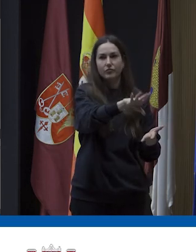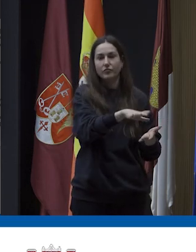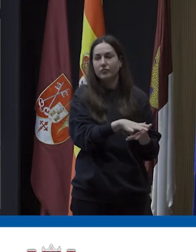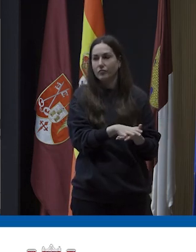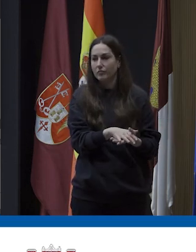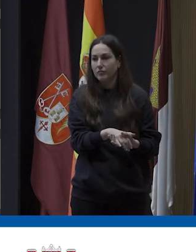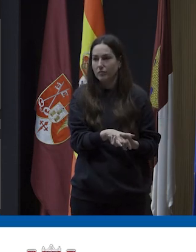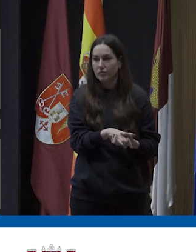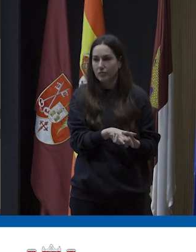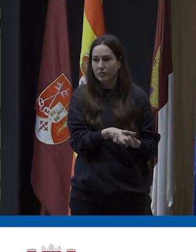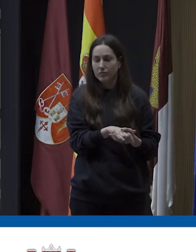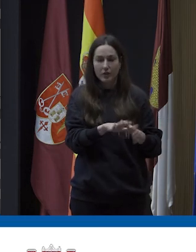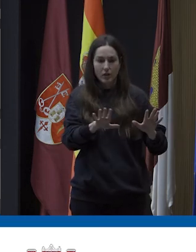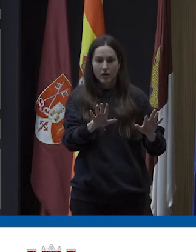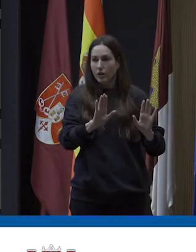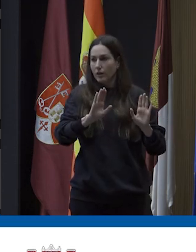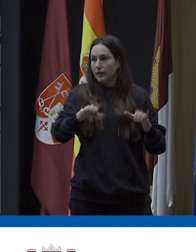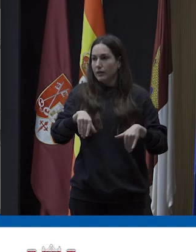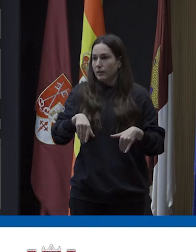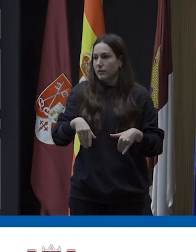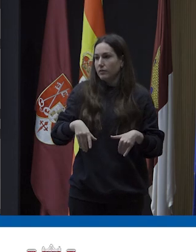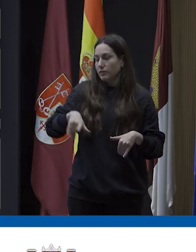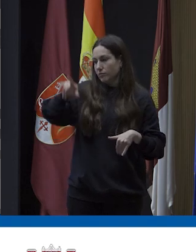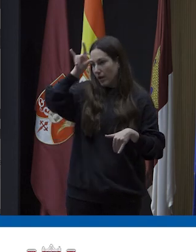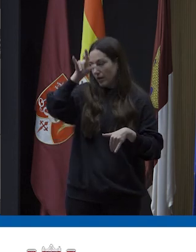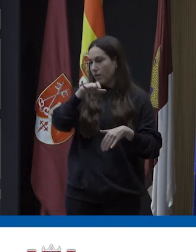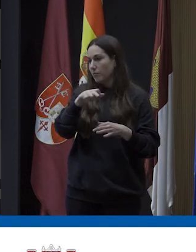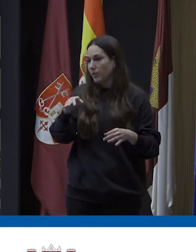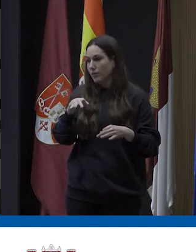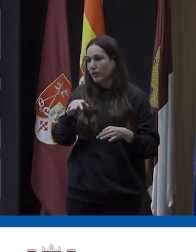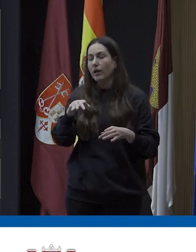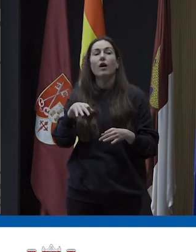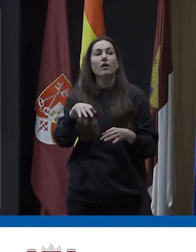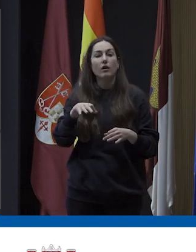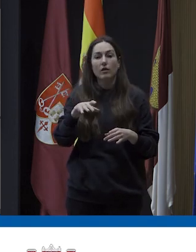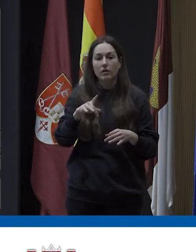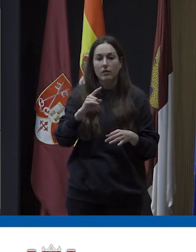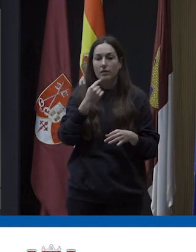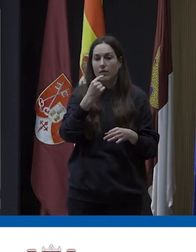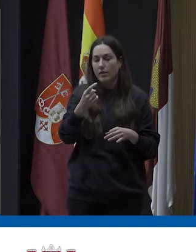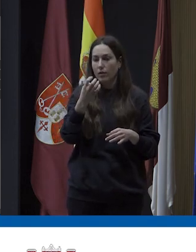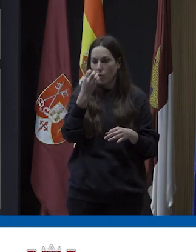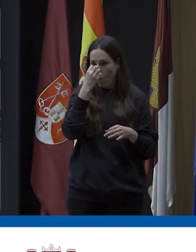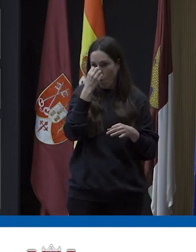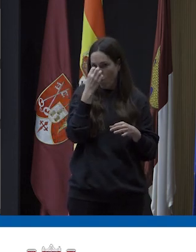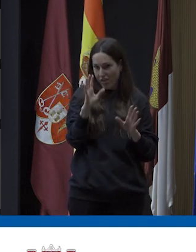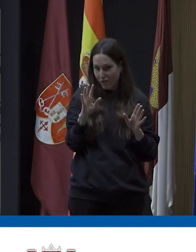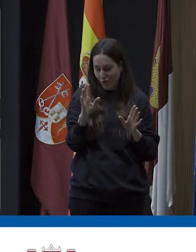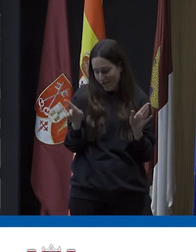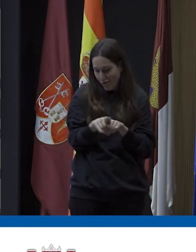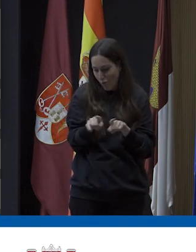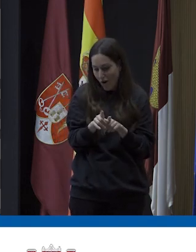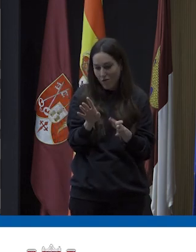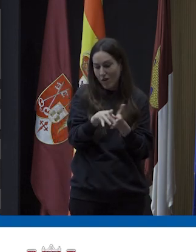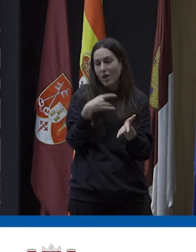una entrañable, perfecta universidad alemana no puede permitirse a payasos con circo. Y lo expulsaron. Con lo